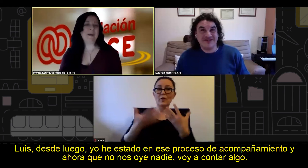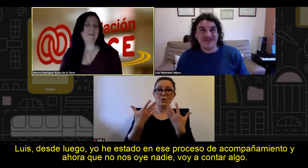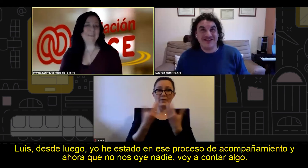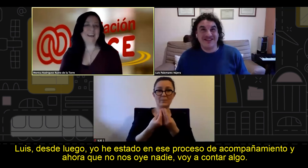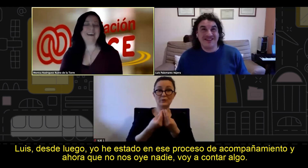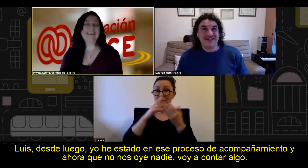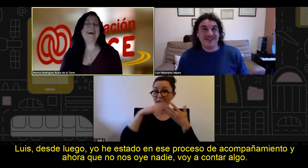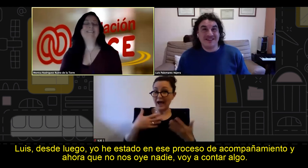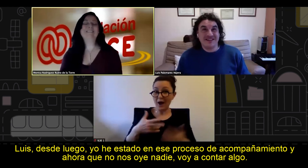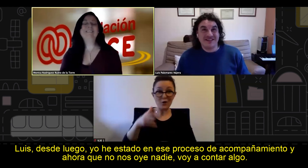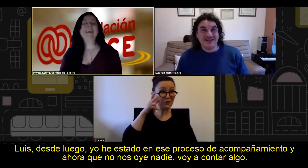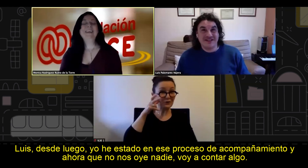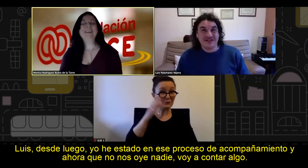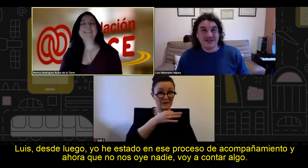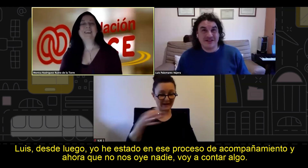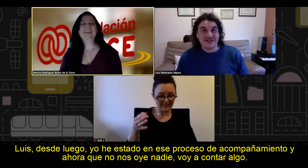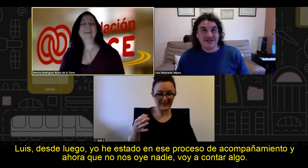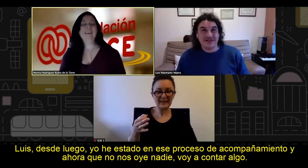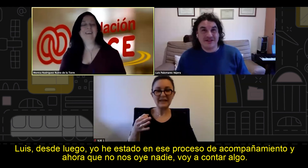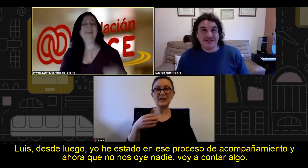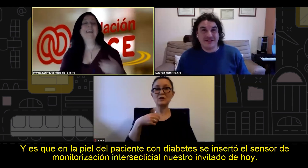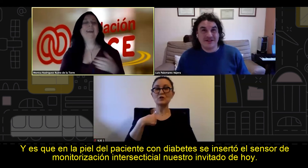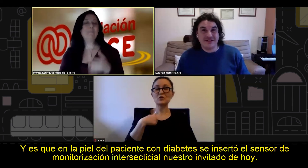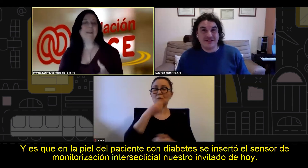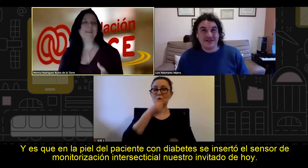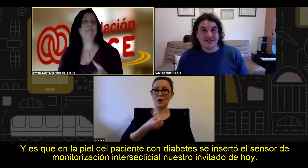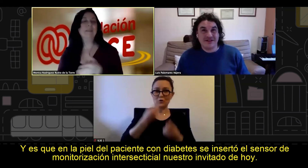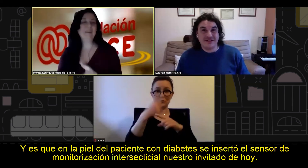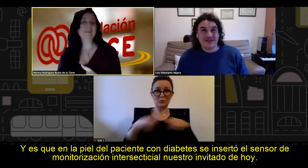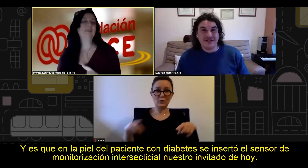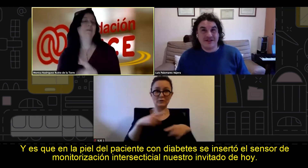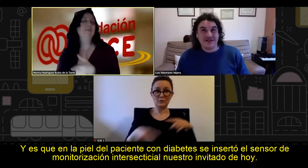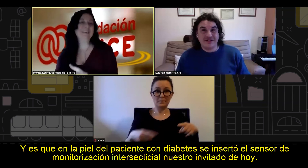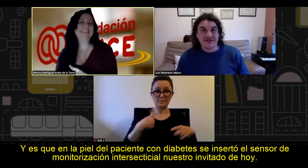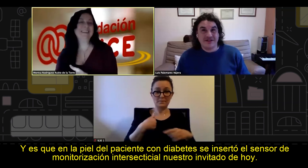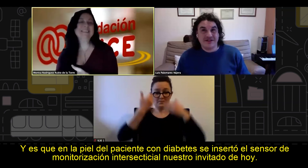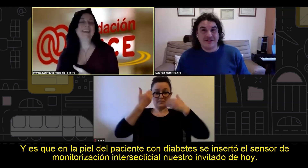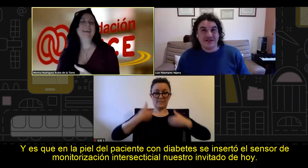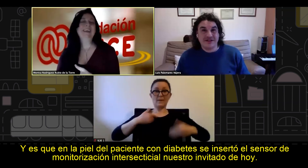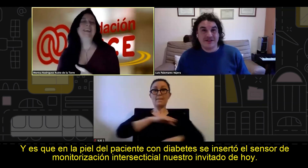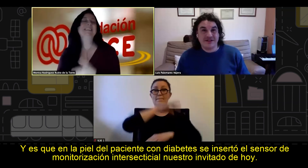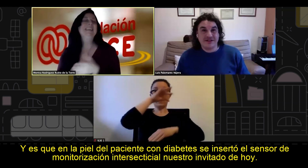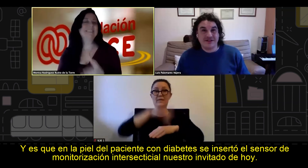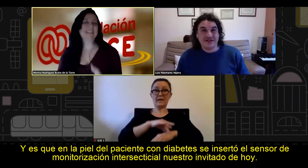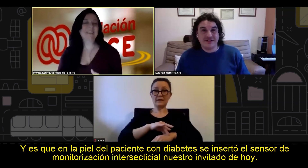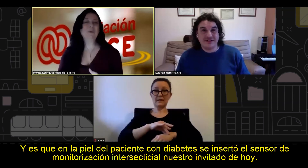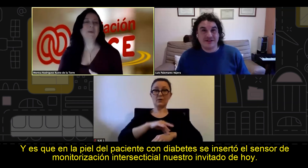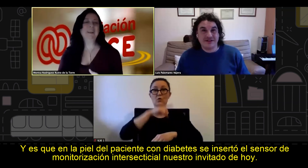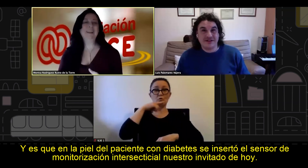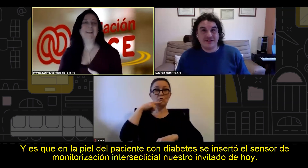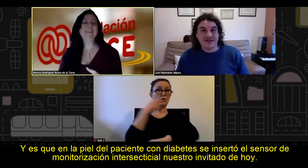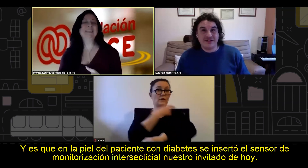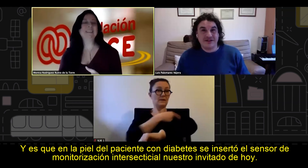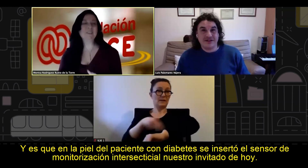a contar algo, y es que en la piel del paciente con diabetes se insertó